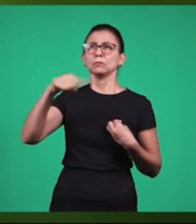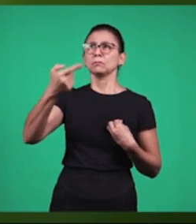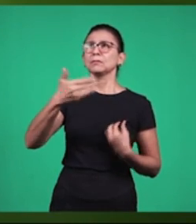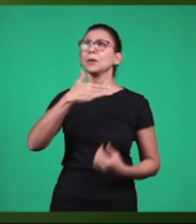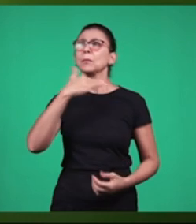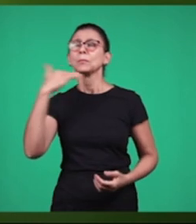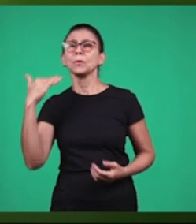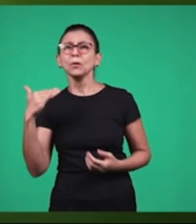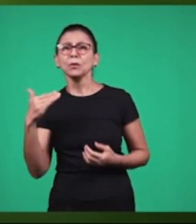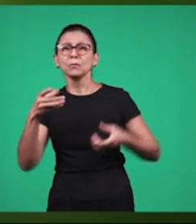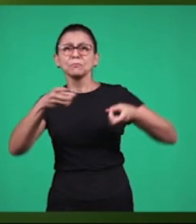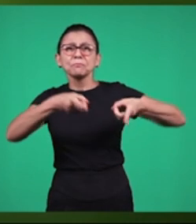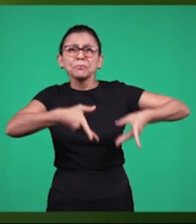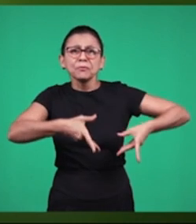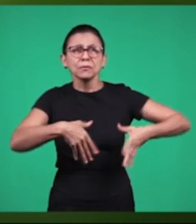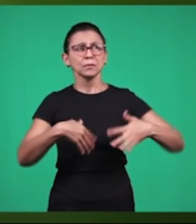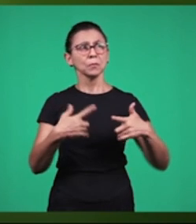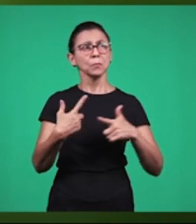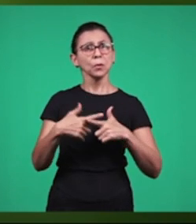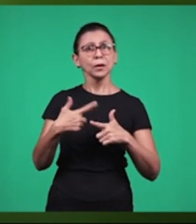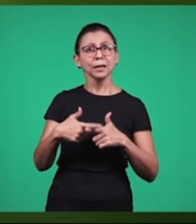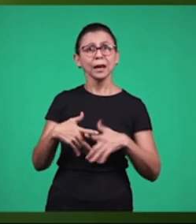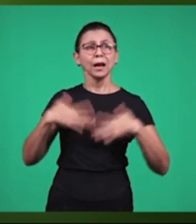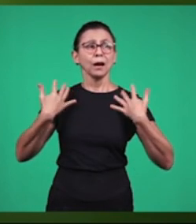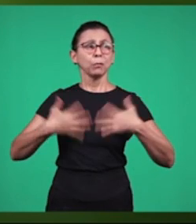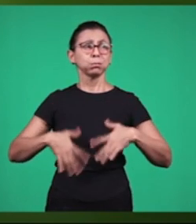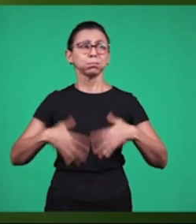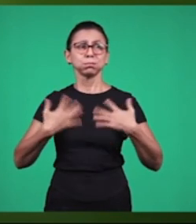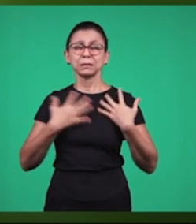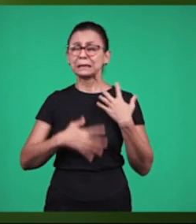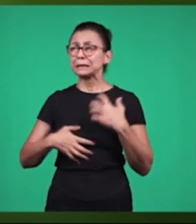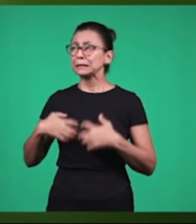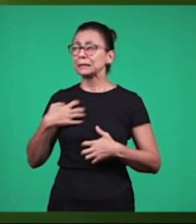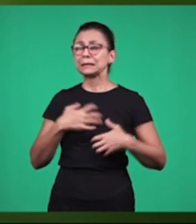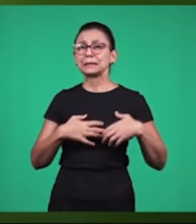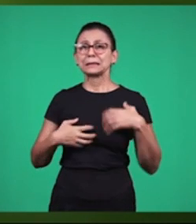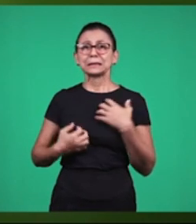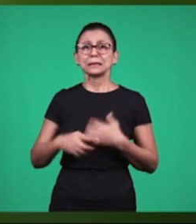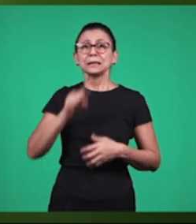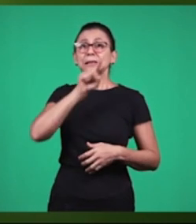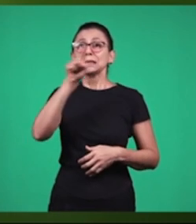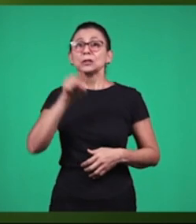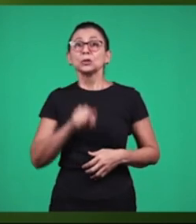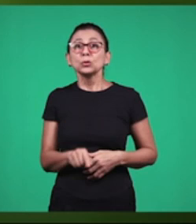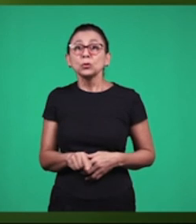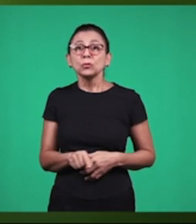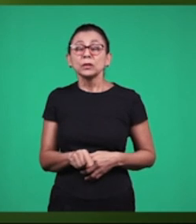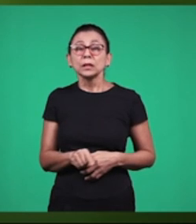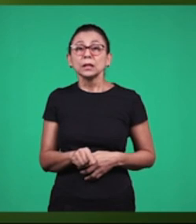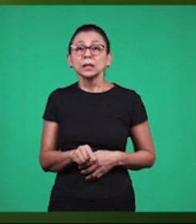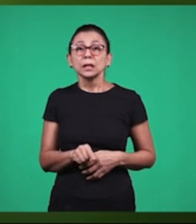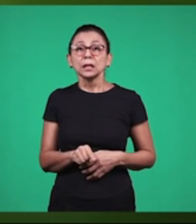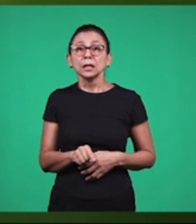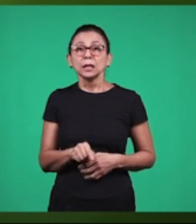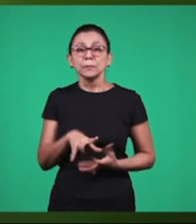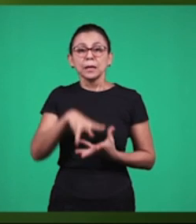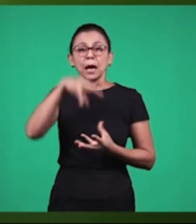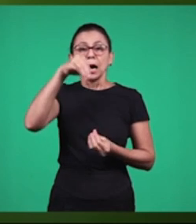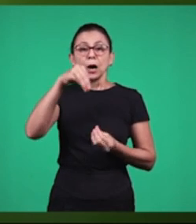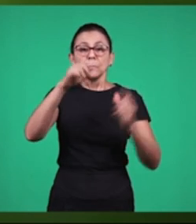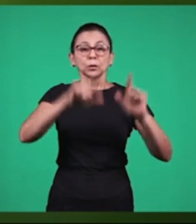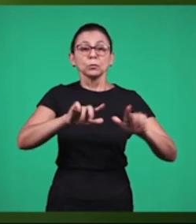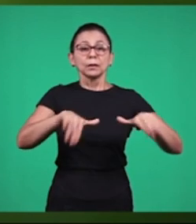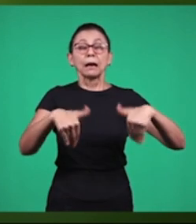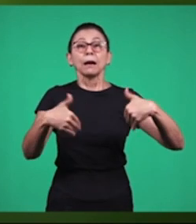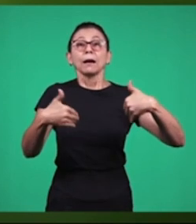gran desesperación, su gran aflicción, y él no sabe en realidad a dónde él va. Él no tiene